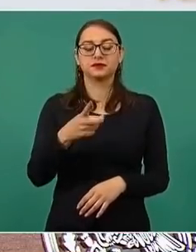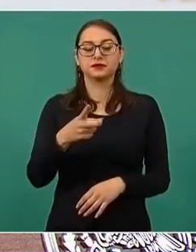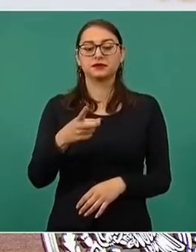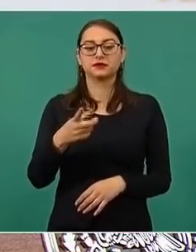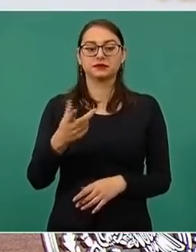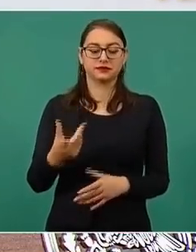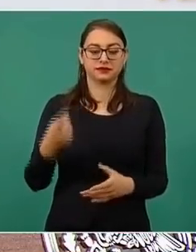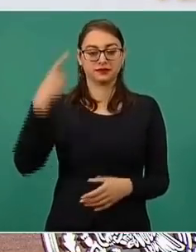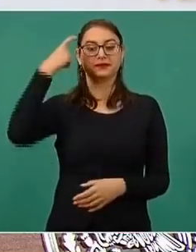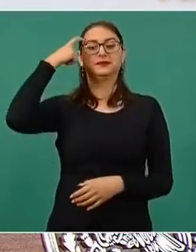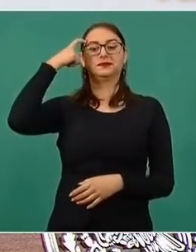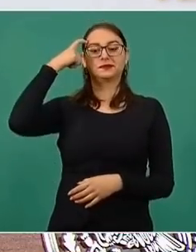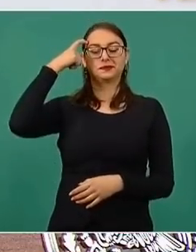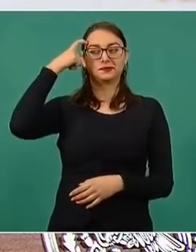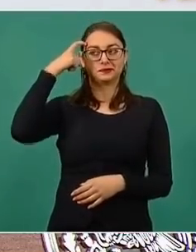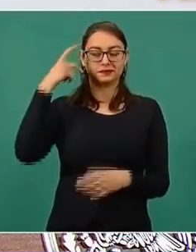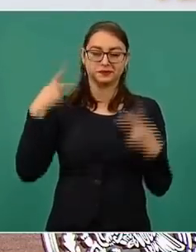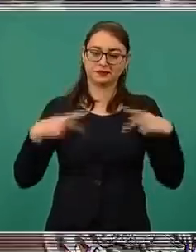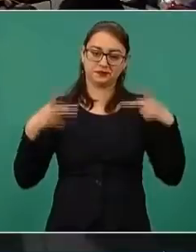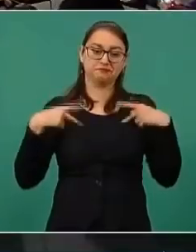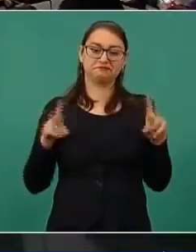mucha conciencia ahora, ¿no?